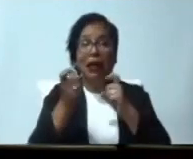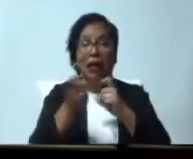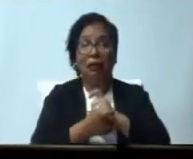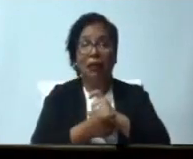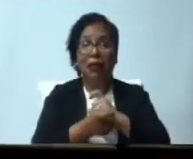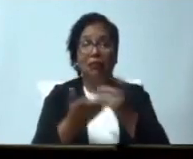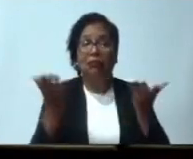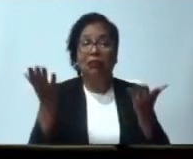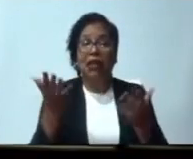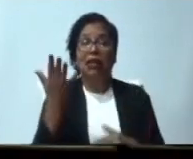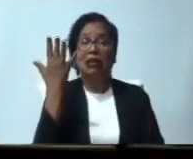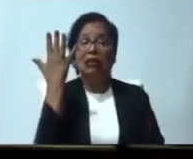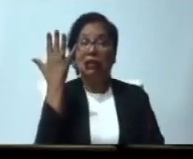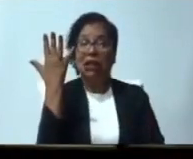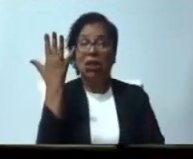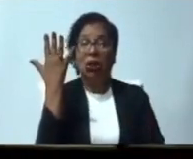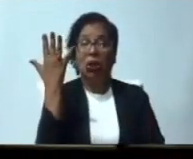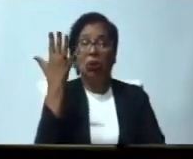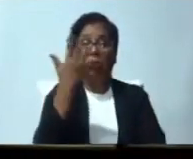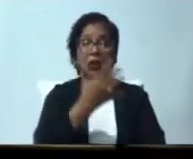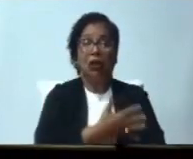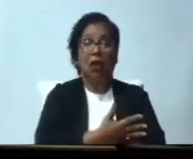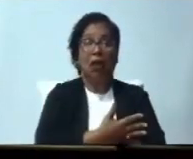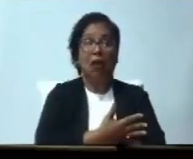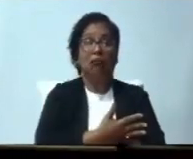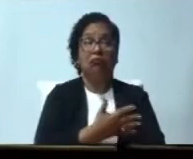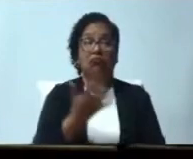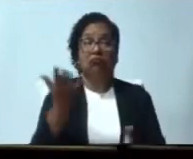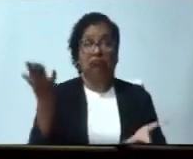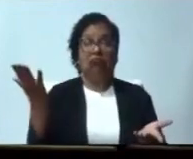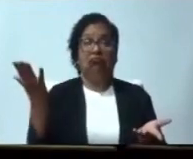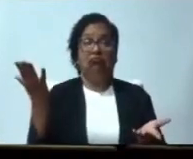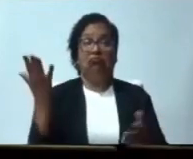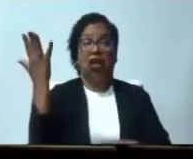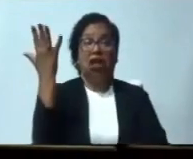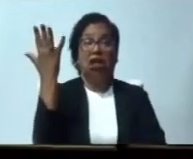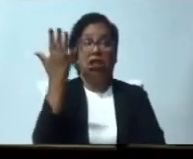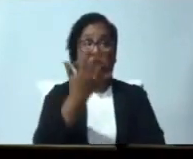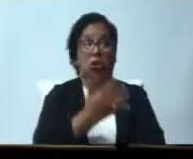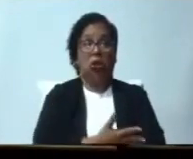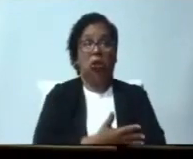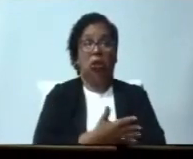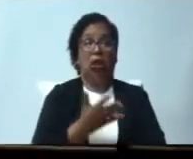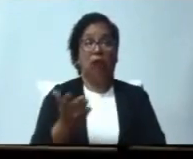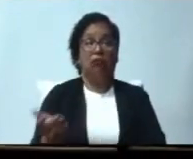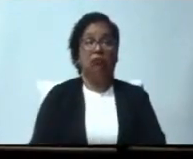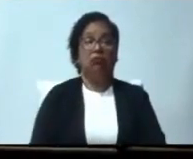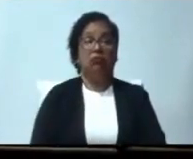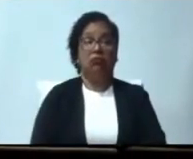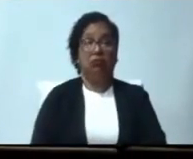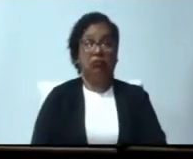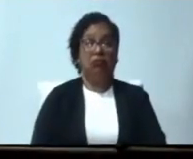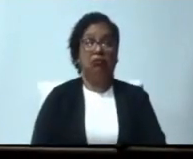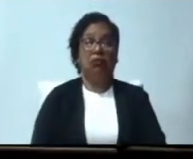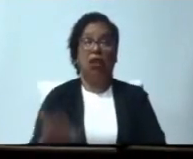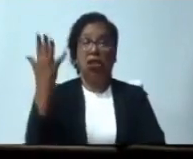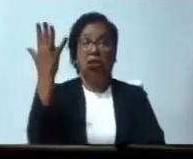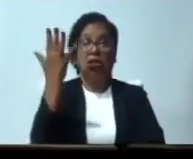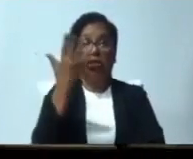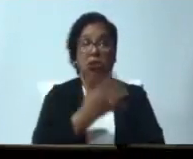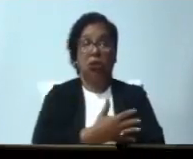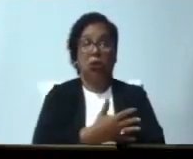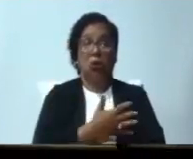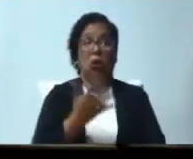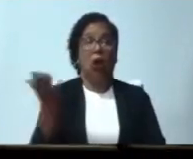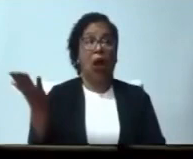5 días, que le hace un gran favor a esta sociedad, a 5 días,